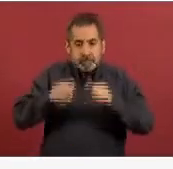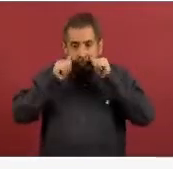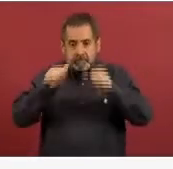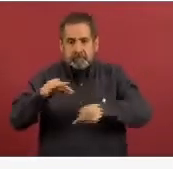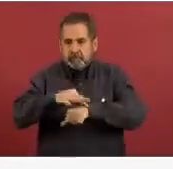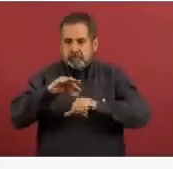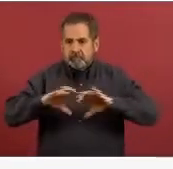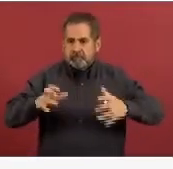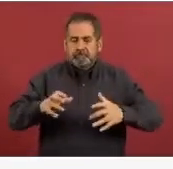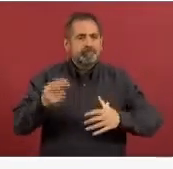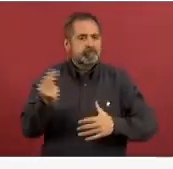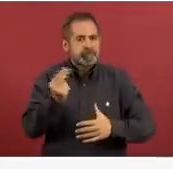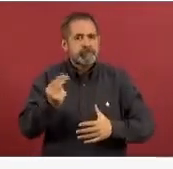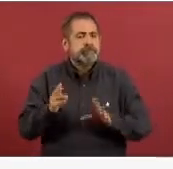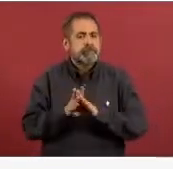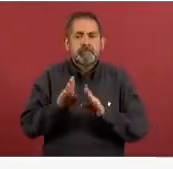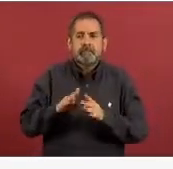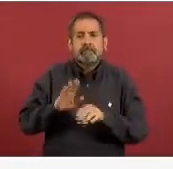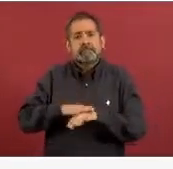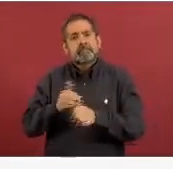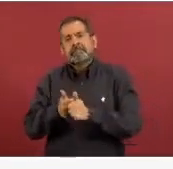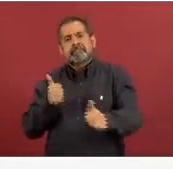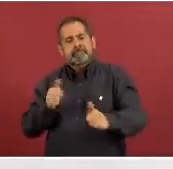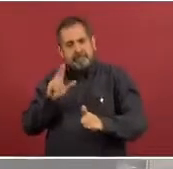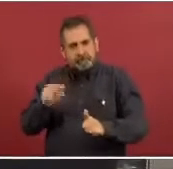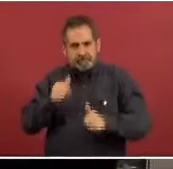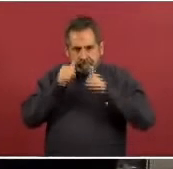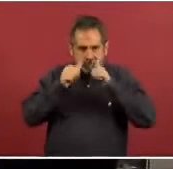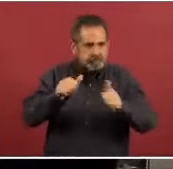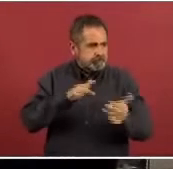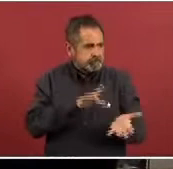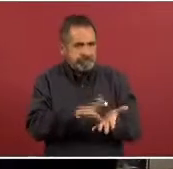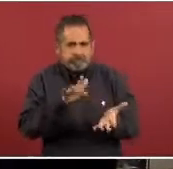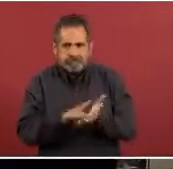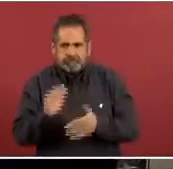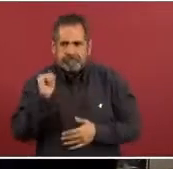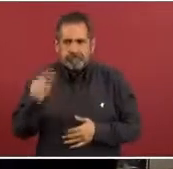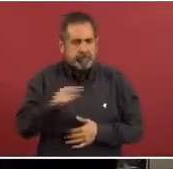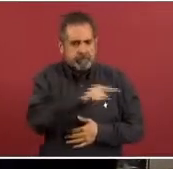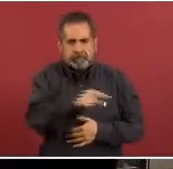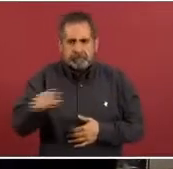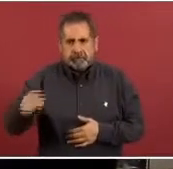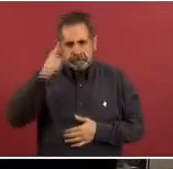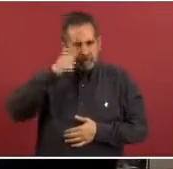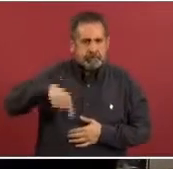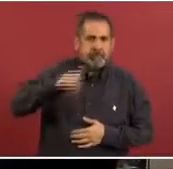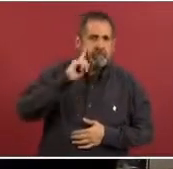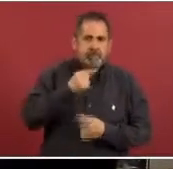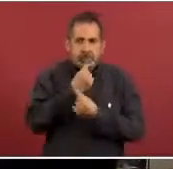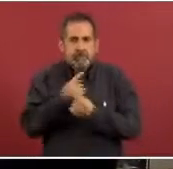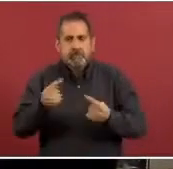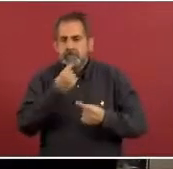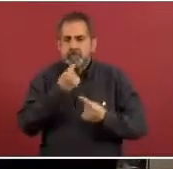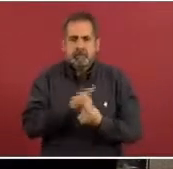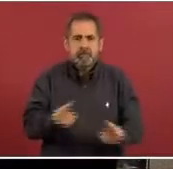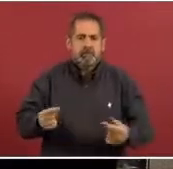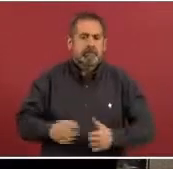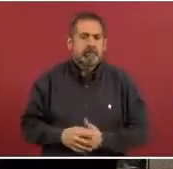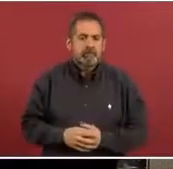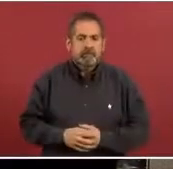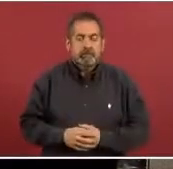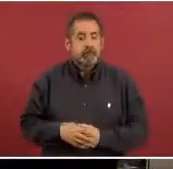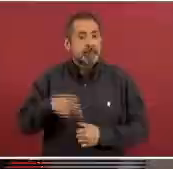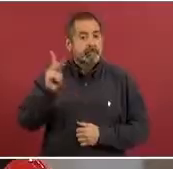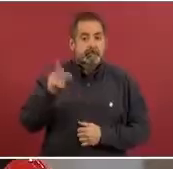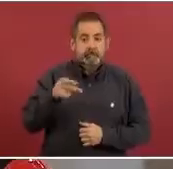médica necesaria no se retrase por falta de apoyo disponible en el cuidado de las niñas y los niños. Sin